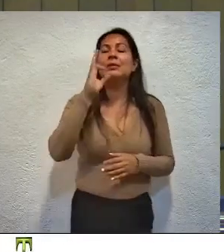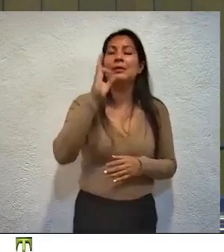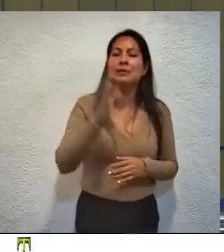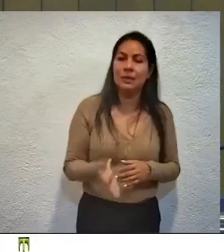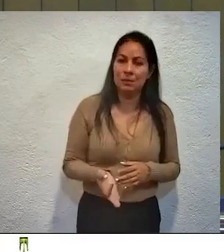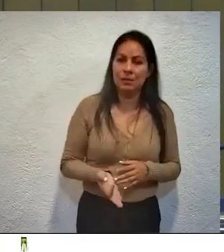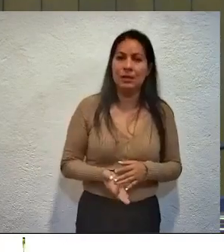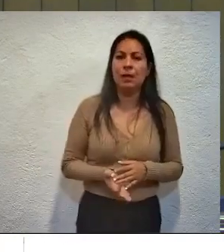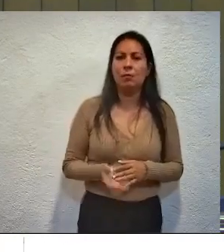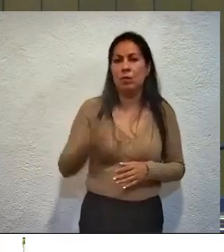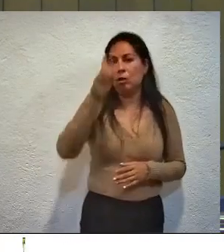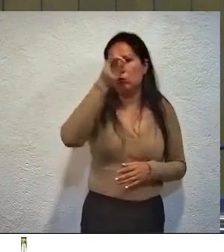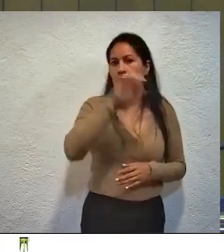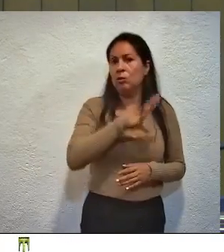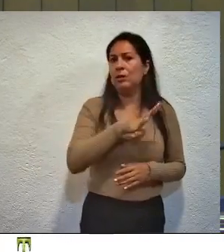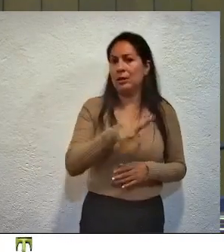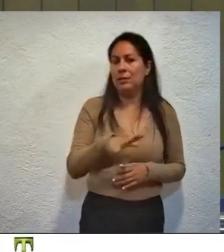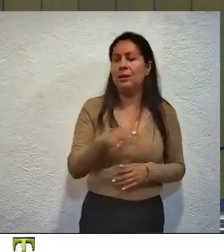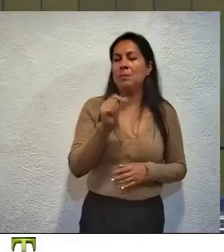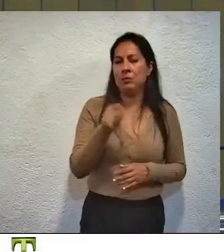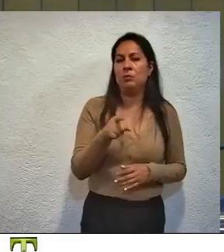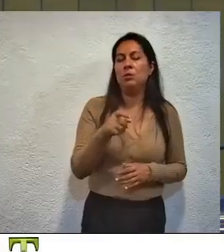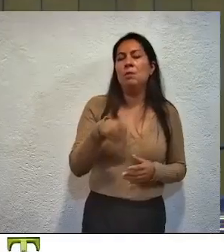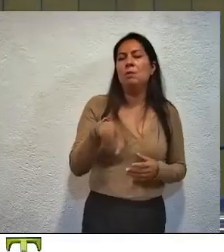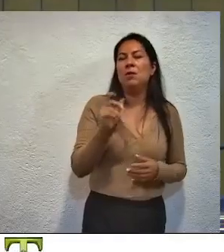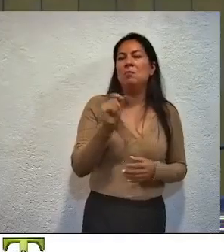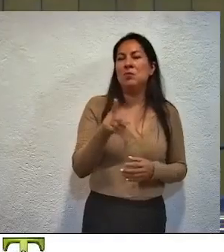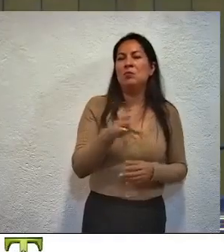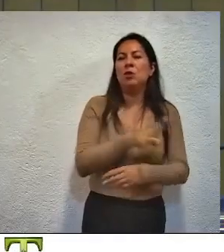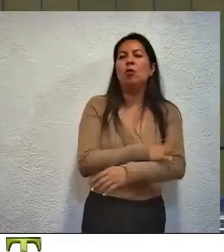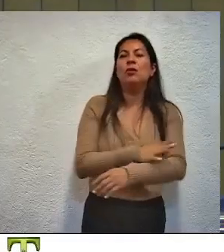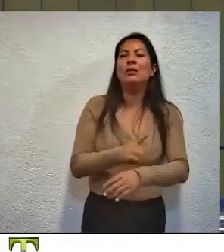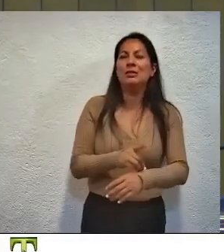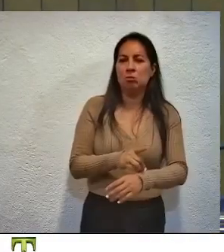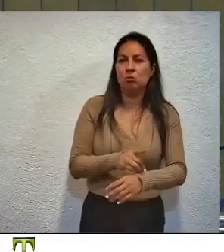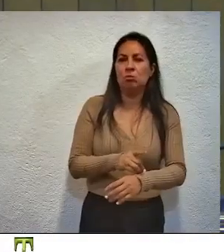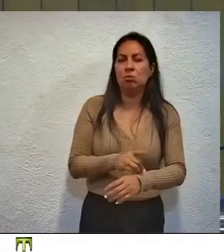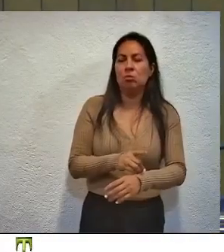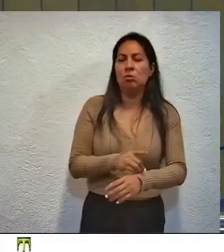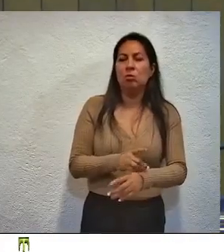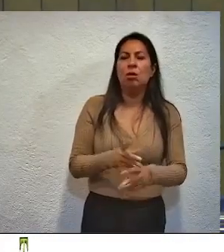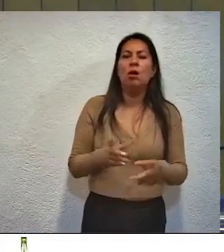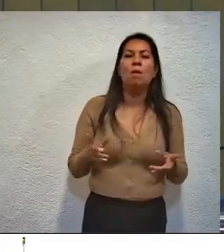aprueba por el Consejo General, desde luego, pero también en coordinación con